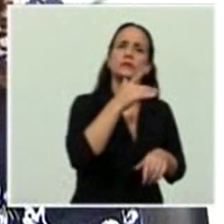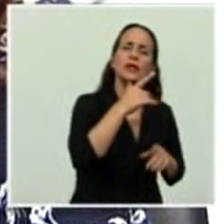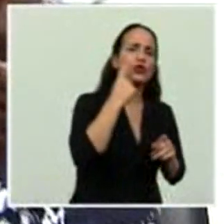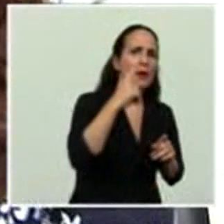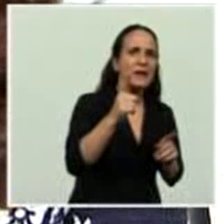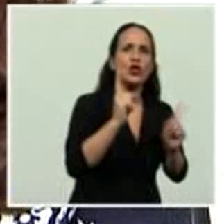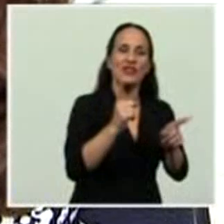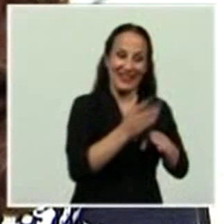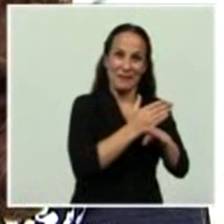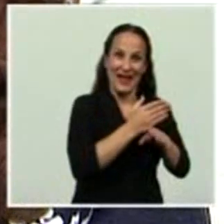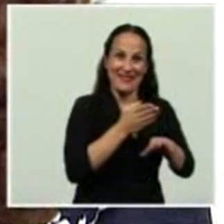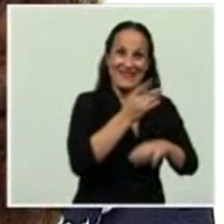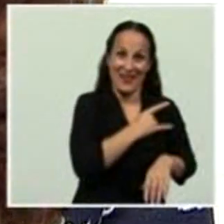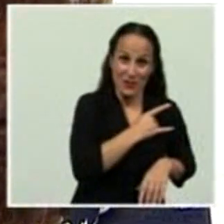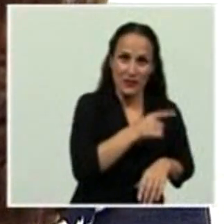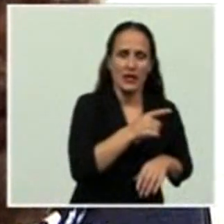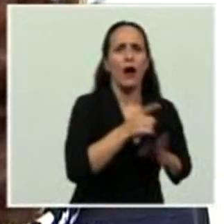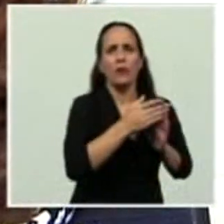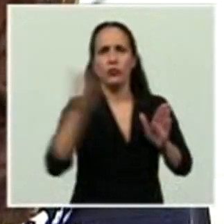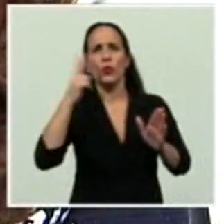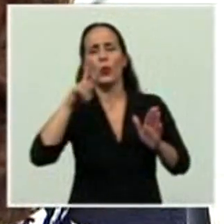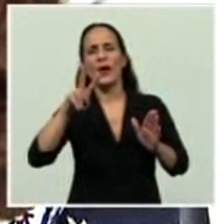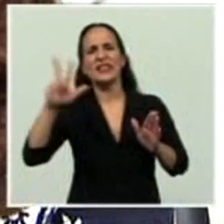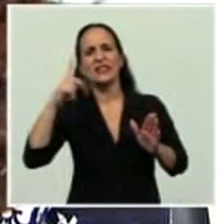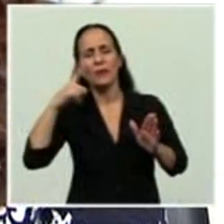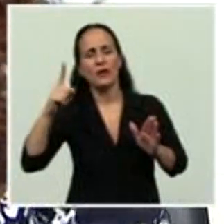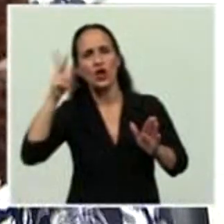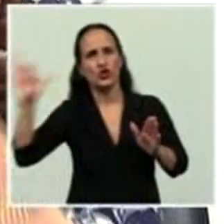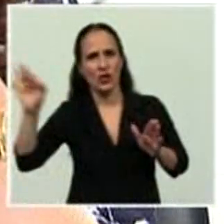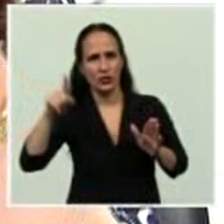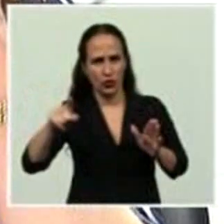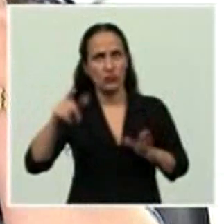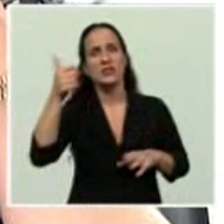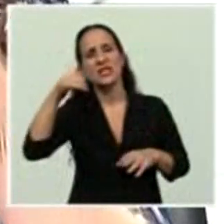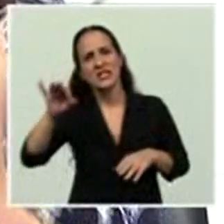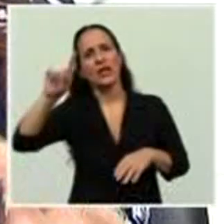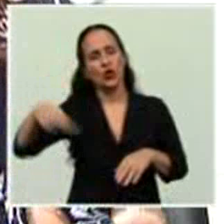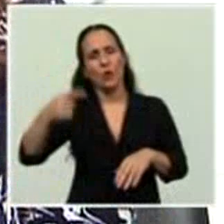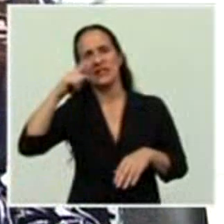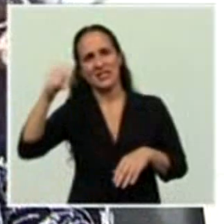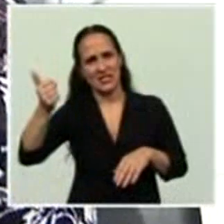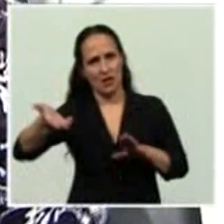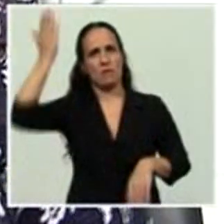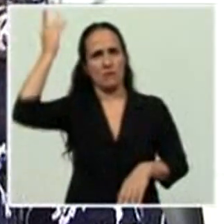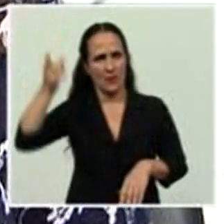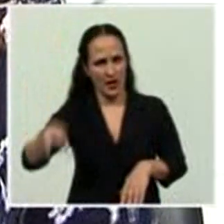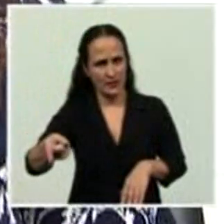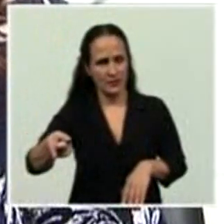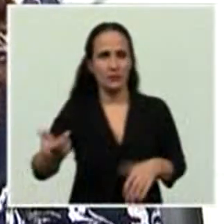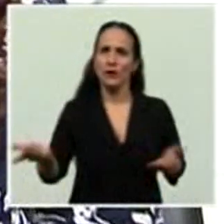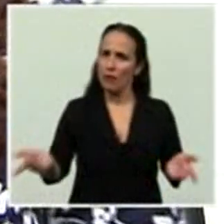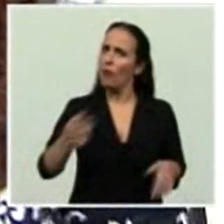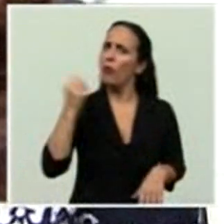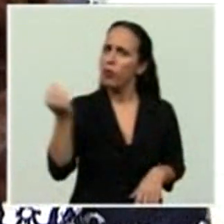docentes preuniversitarios a 23,800 un 60,76 pero lo que es más importante porque no